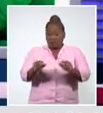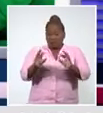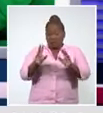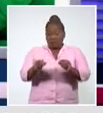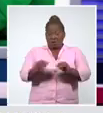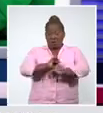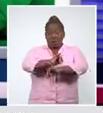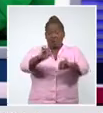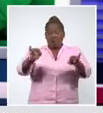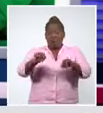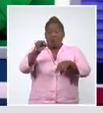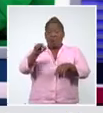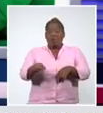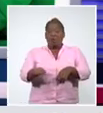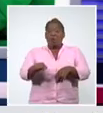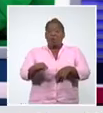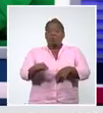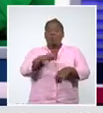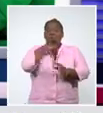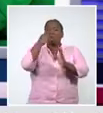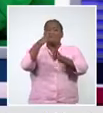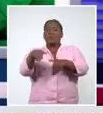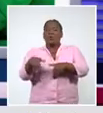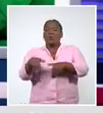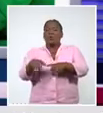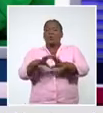de fallecidos en el mundo, sí,